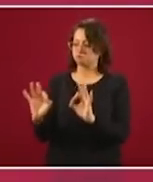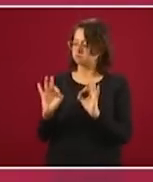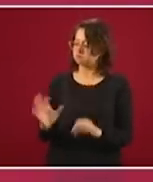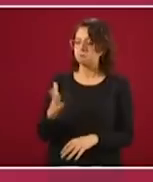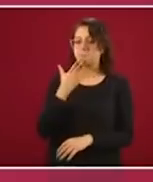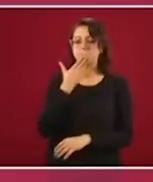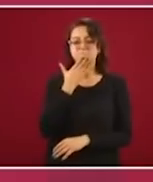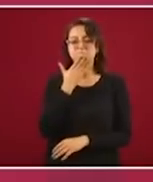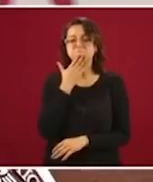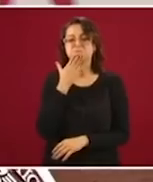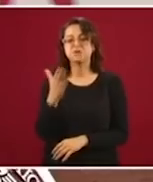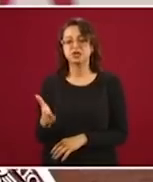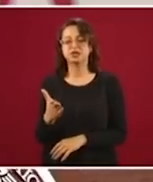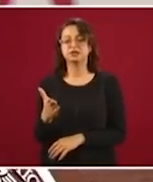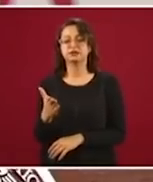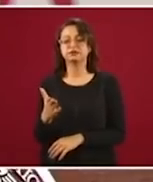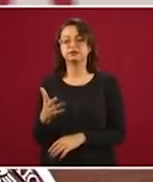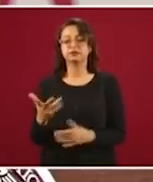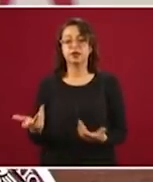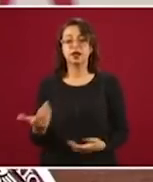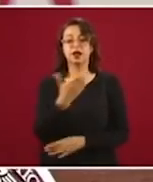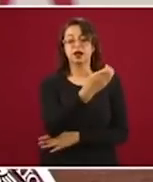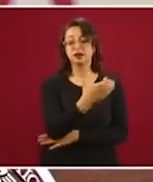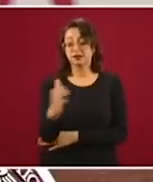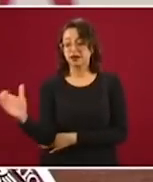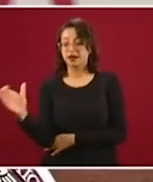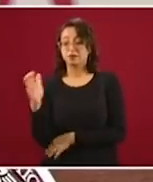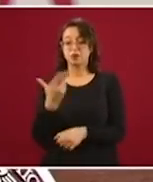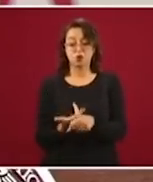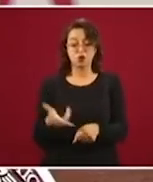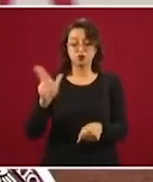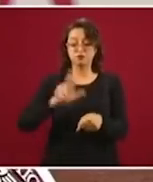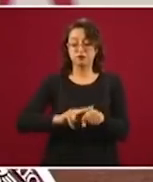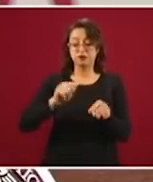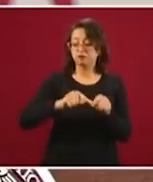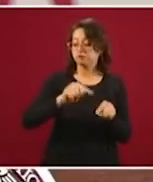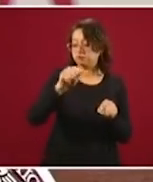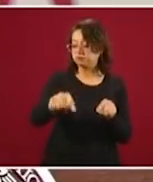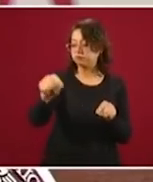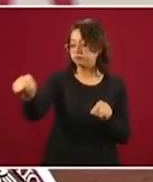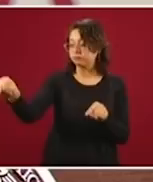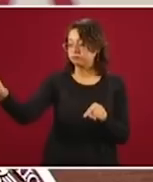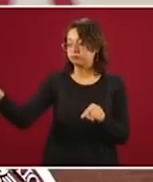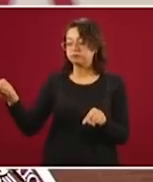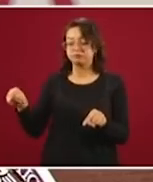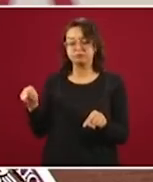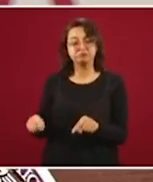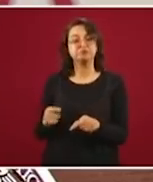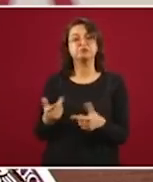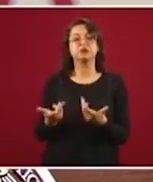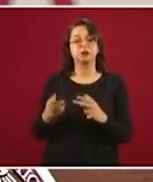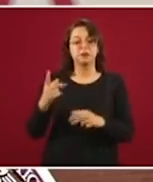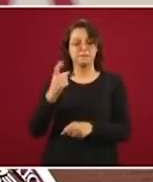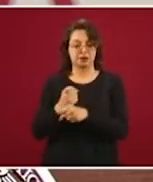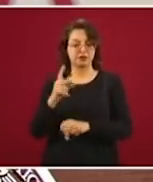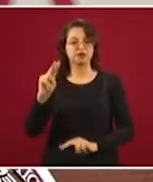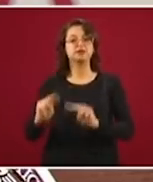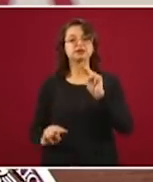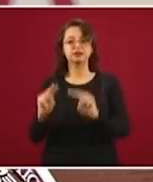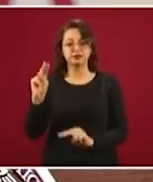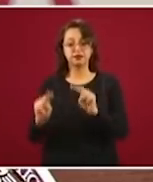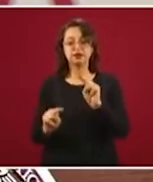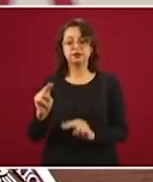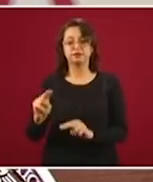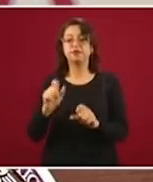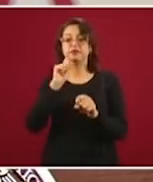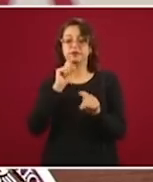tiene unidades médicas rurales que atienden lo que es el primer nivel de atención, y los hospitales